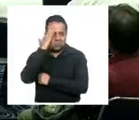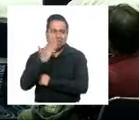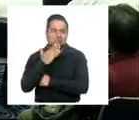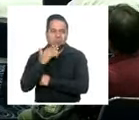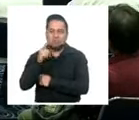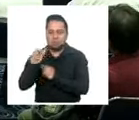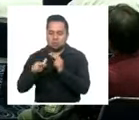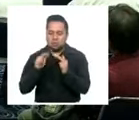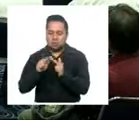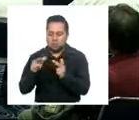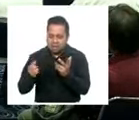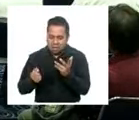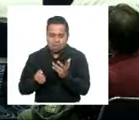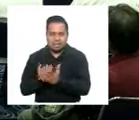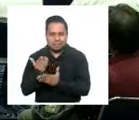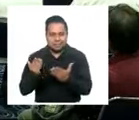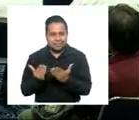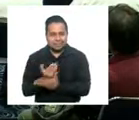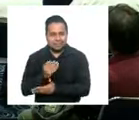Sani.